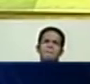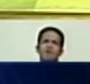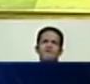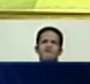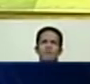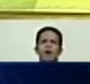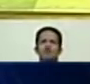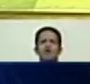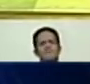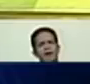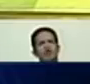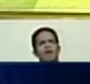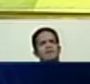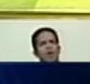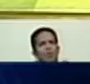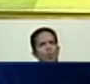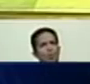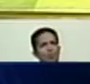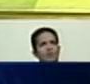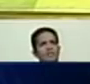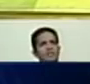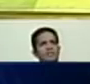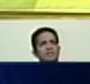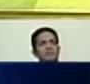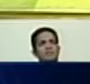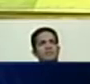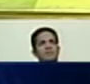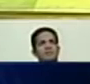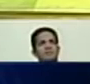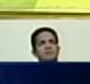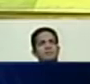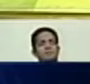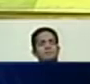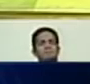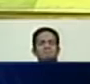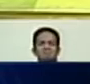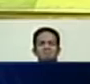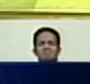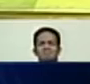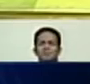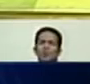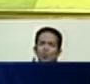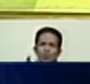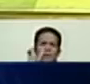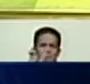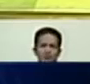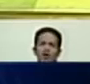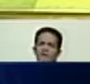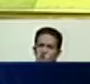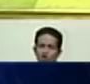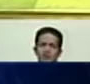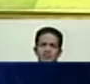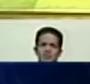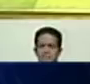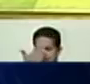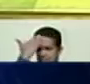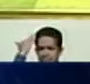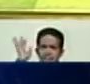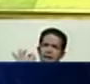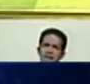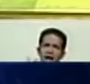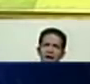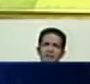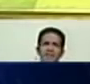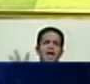de los Estados Unidos, bueno, que nos hable con una sola voz y que se ciña a la realidad tangible